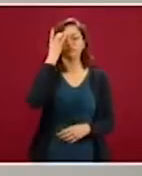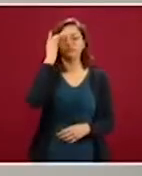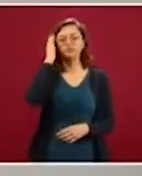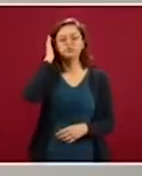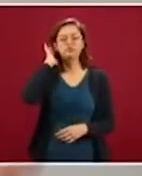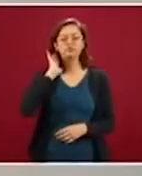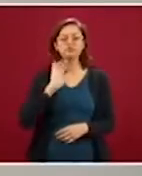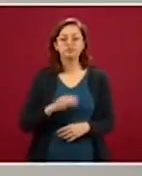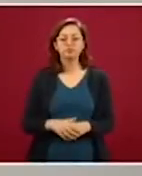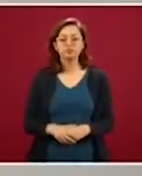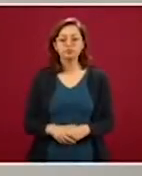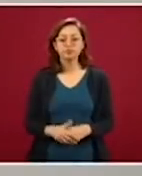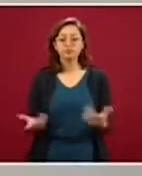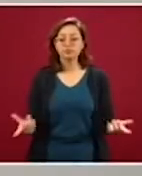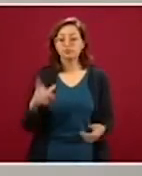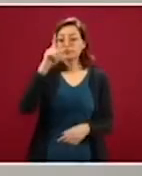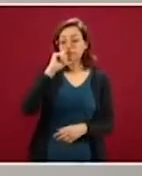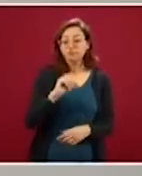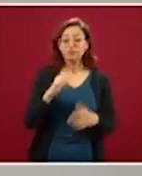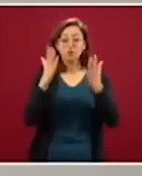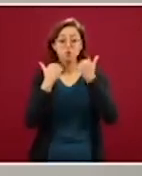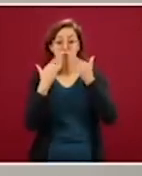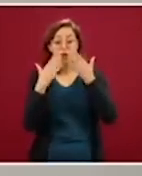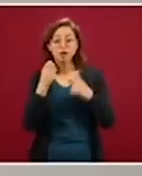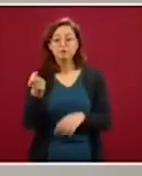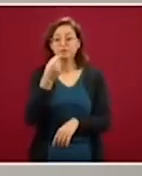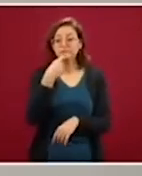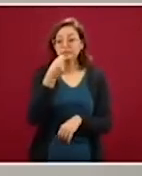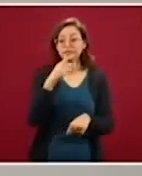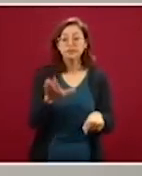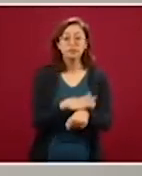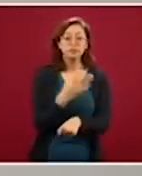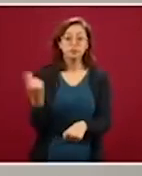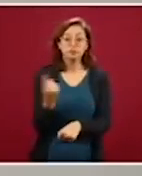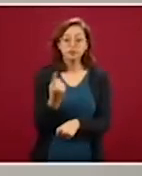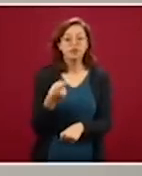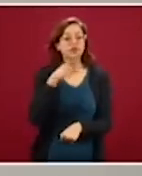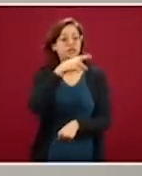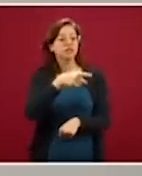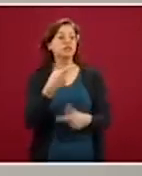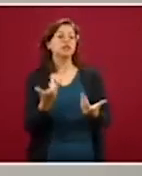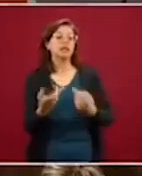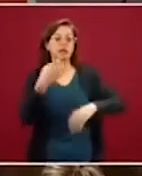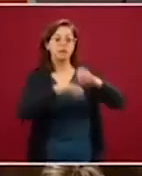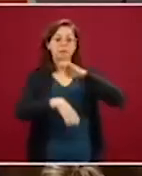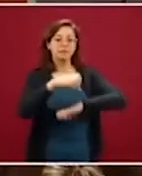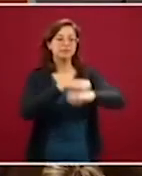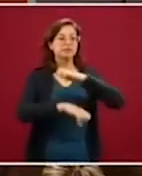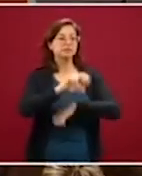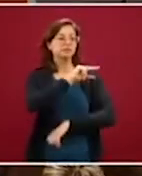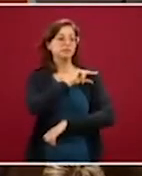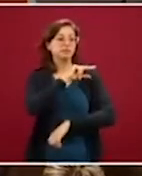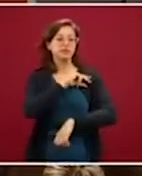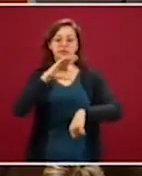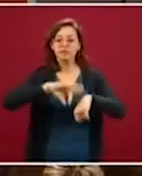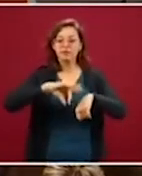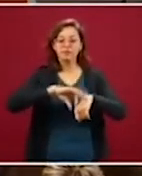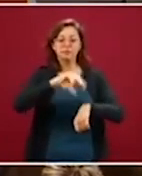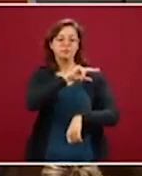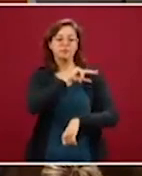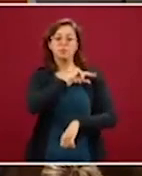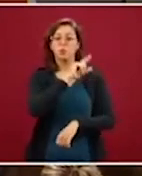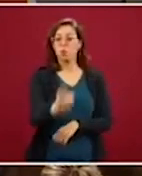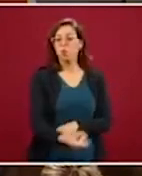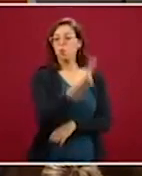falló la provisión de estos medicamentos porque el proveedor privado de la empresa privada que ha sido monopólica